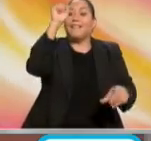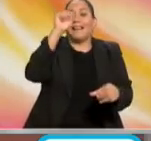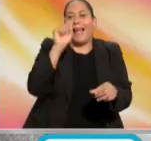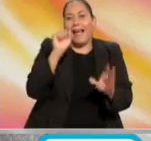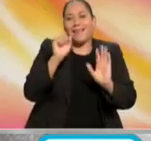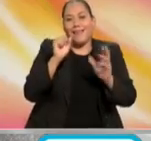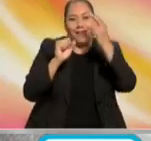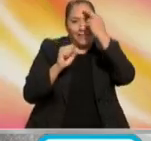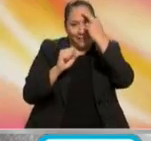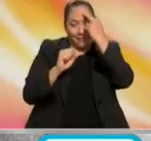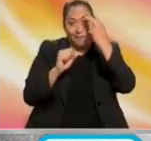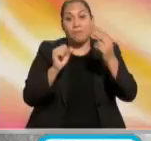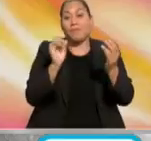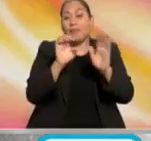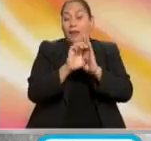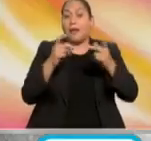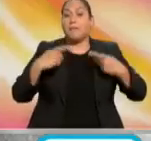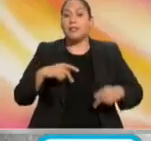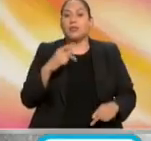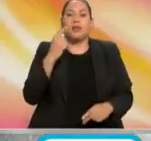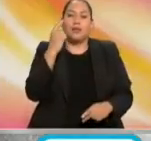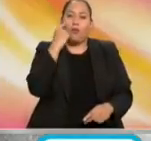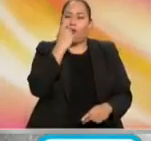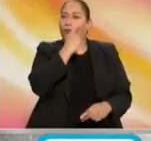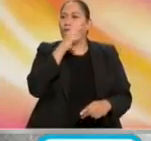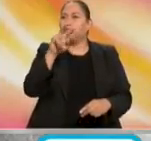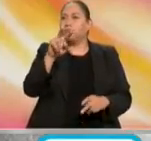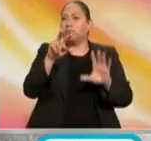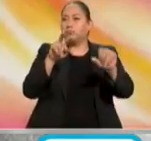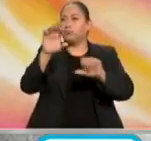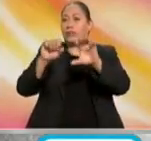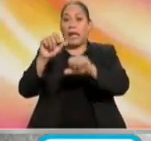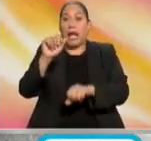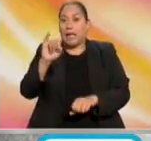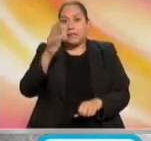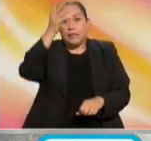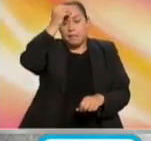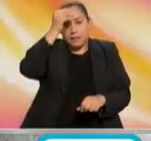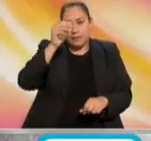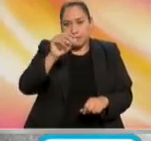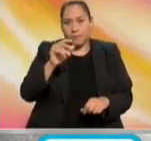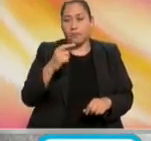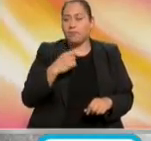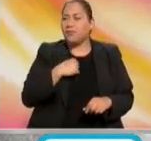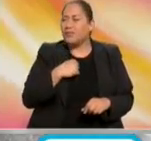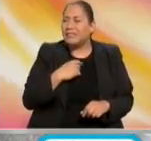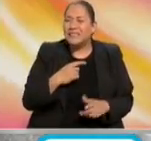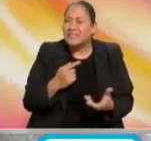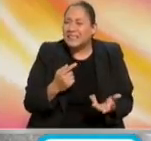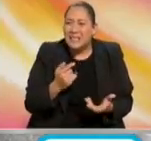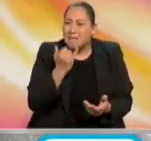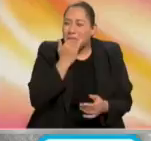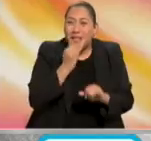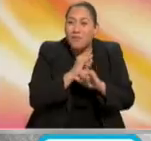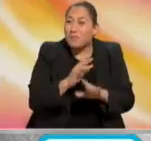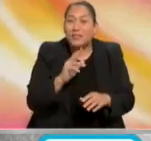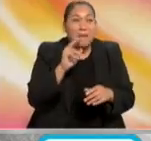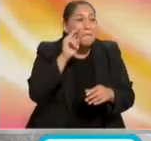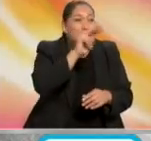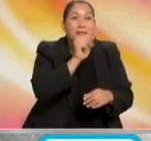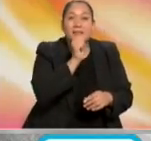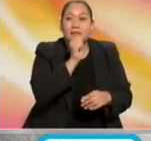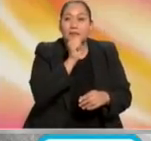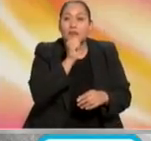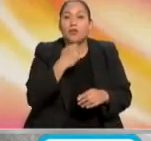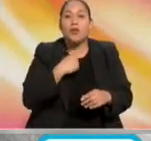por ejemplo, las personas que son muy visuales como yo, cuando me están diciendo algo y no alcanzo a captarlo porque no veo la información, cierro